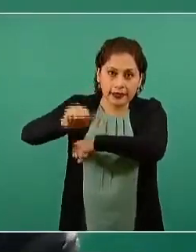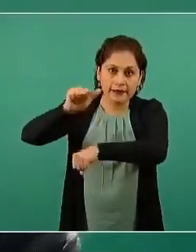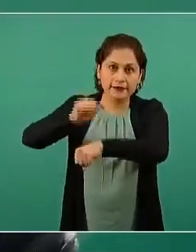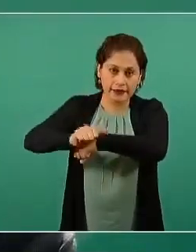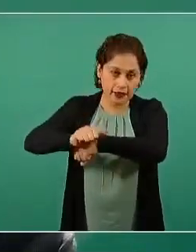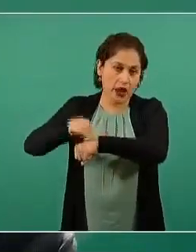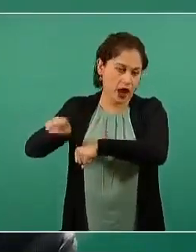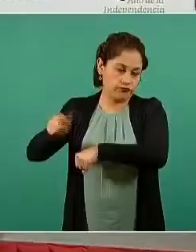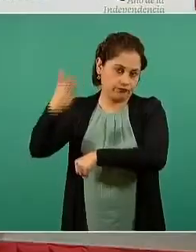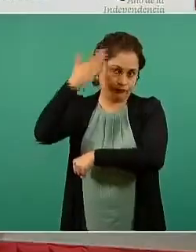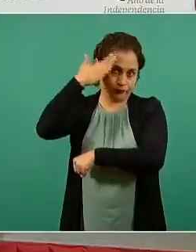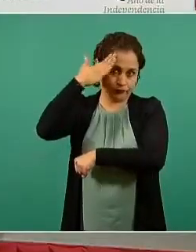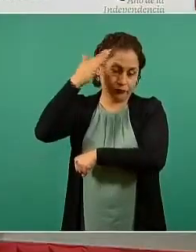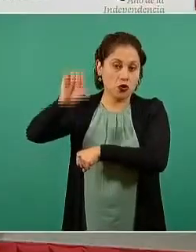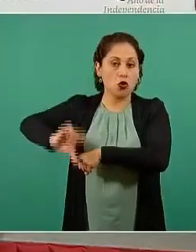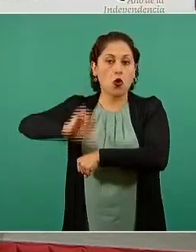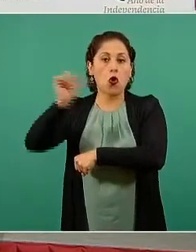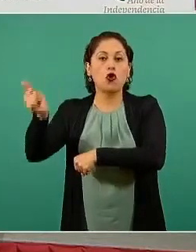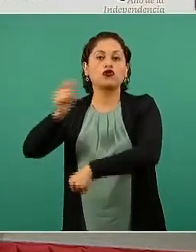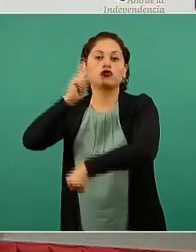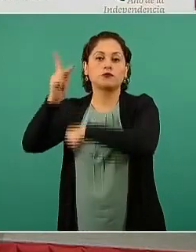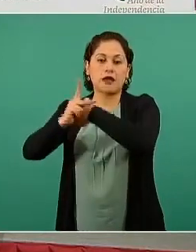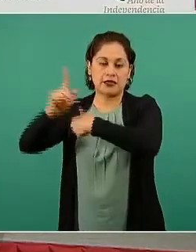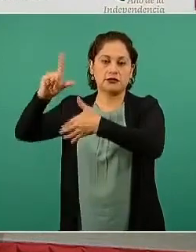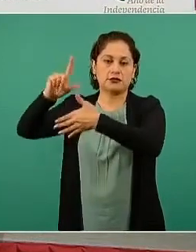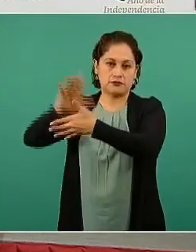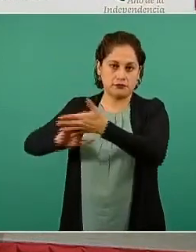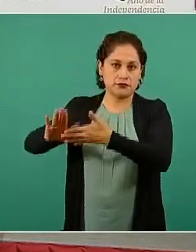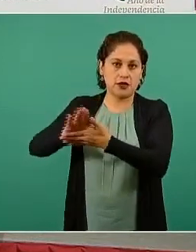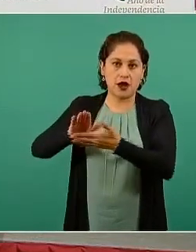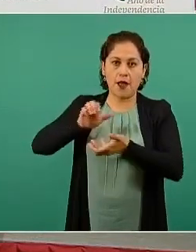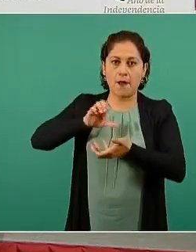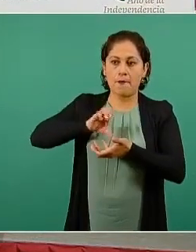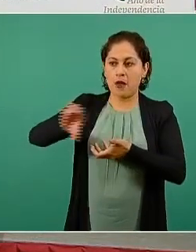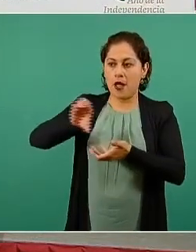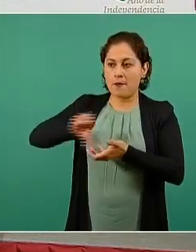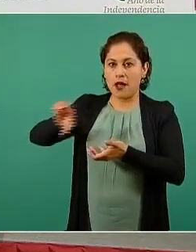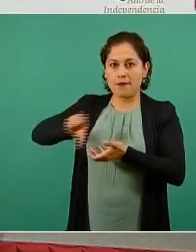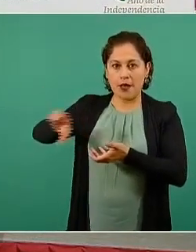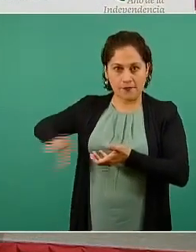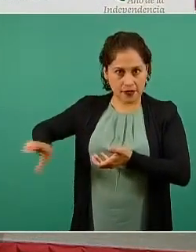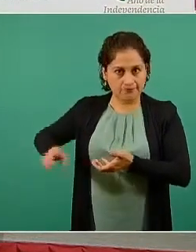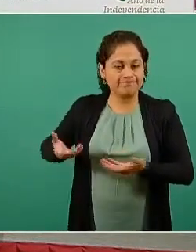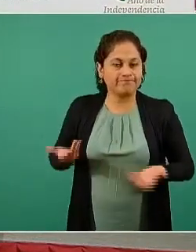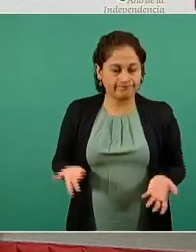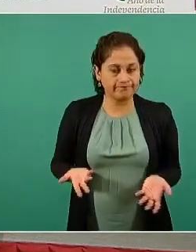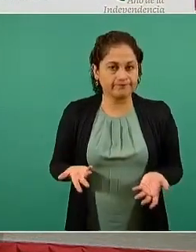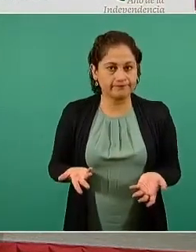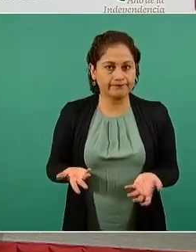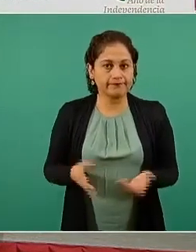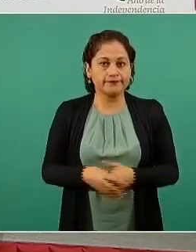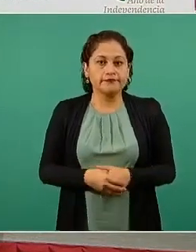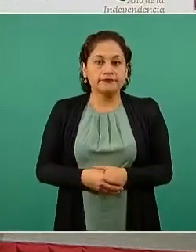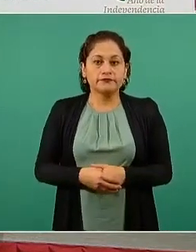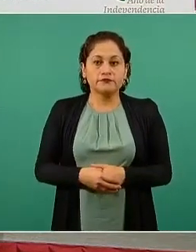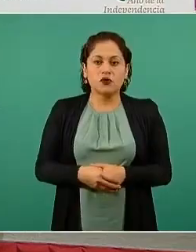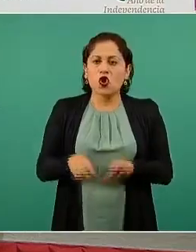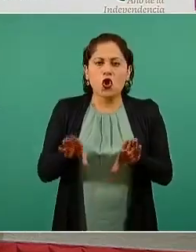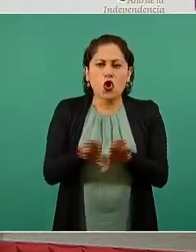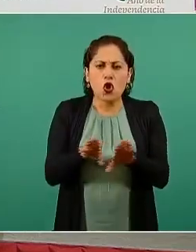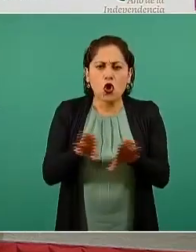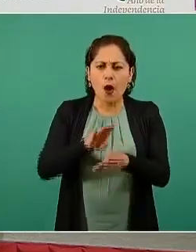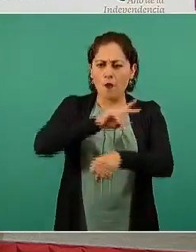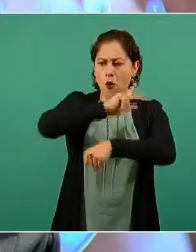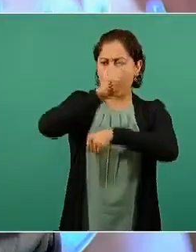que es el contratante principal, y varios otros en América Latina. La decisión específica de a dónde van las